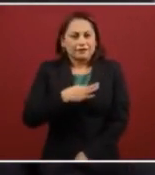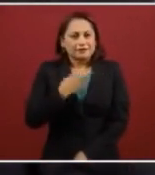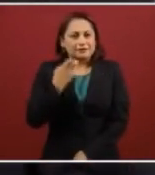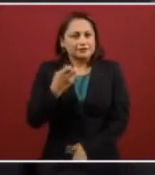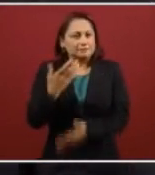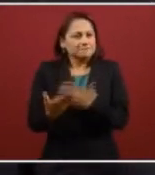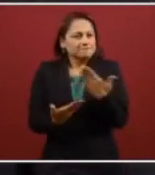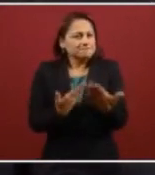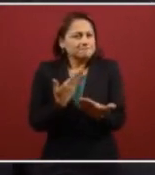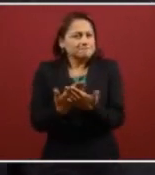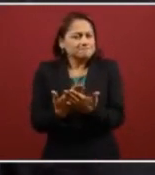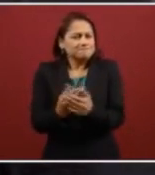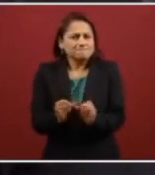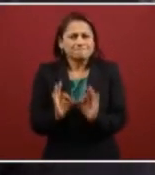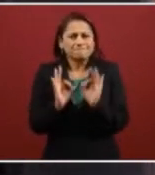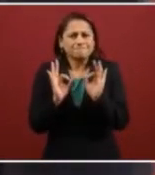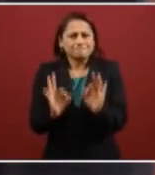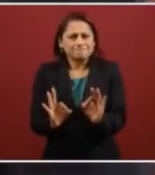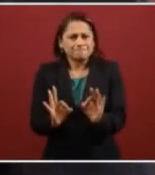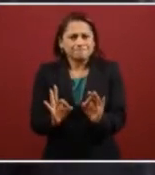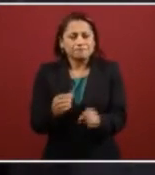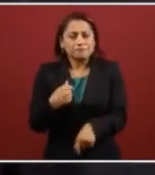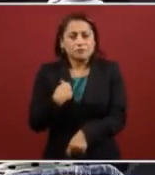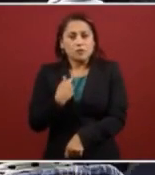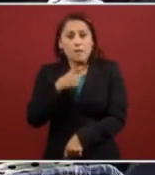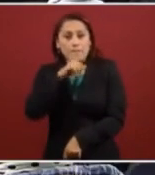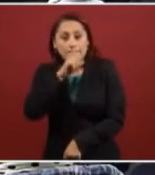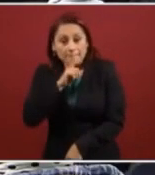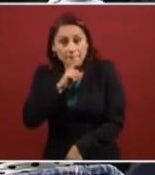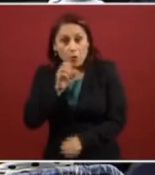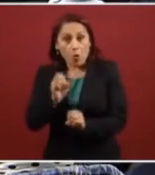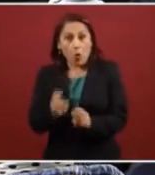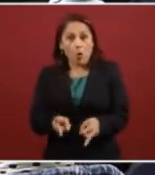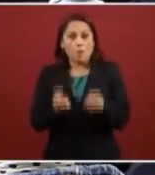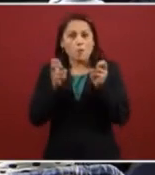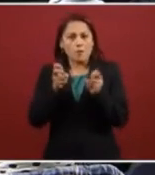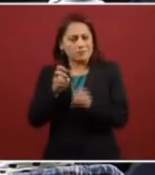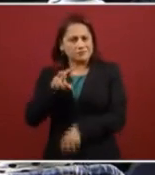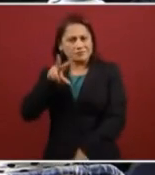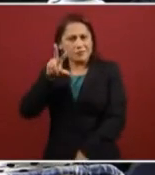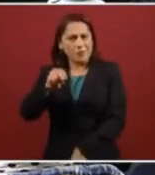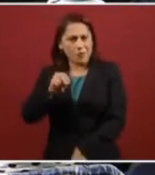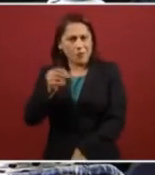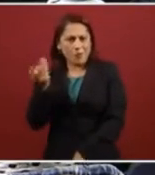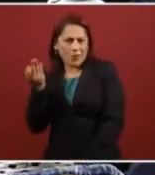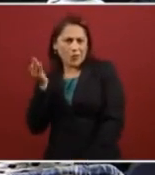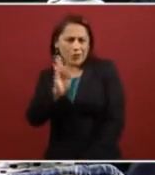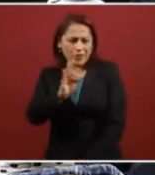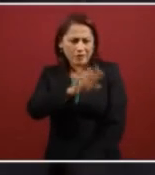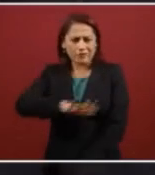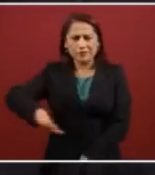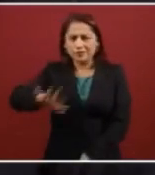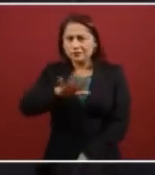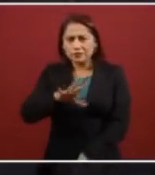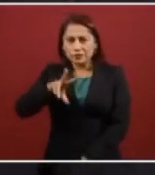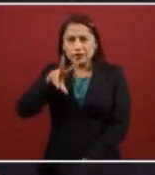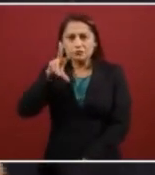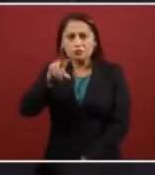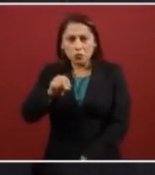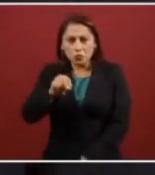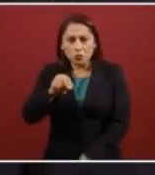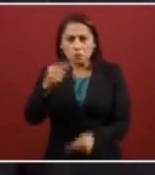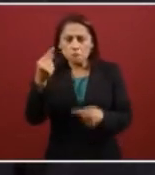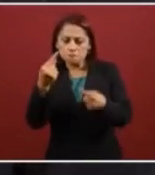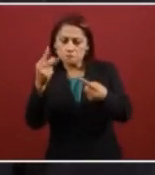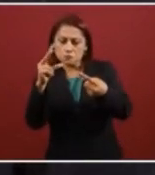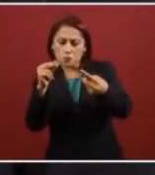to mentir, no robar, lie, not to steal, no traicionar al pueblo, not to be treacherous to the people. Se duerme and tranquilo. With that you